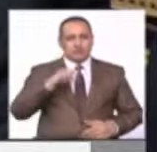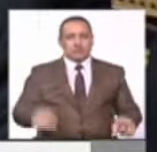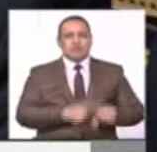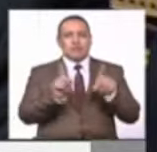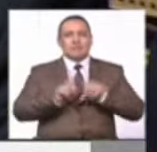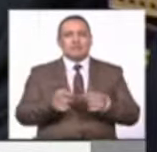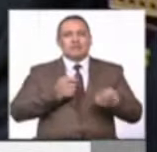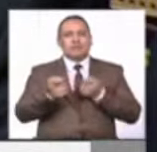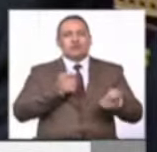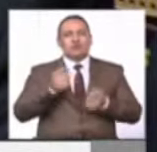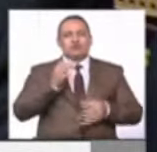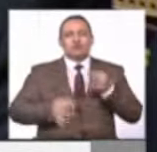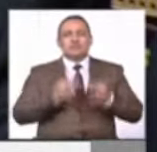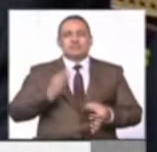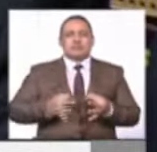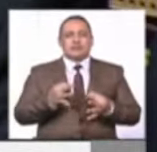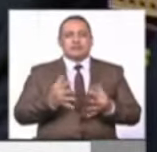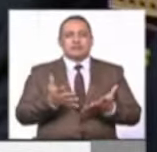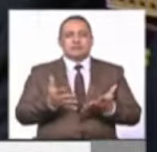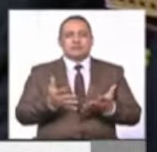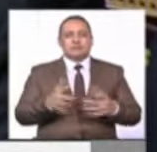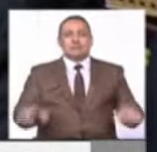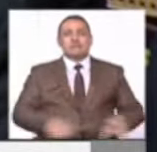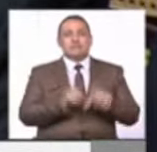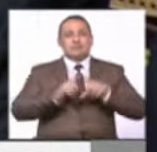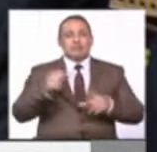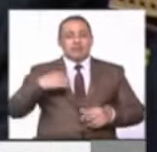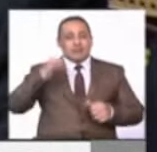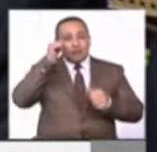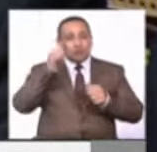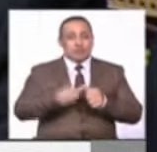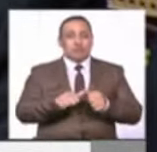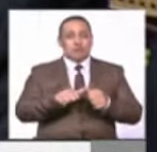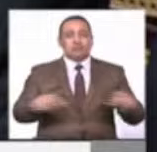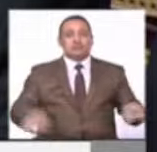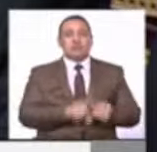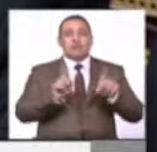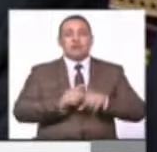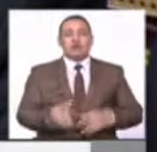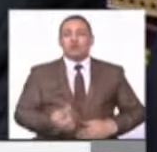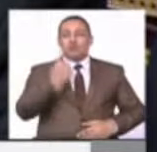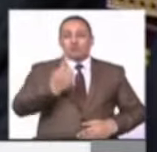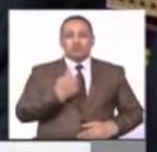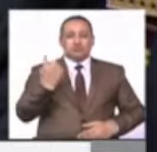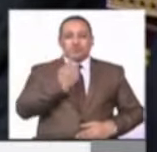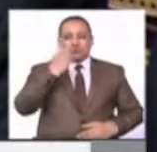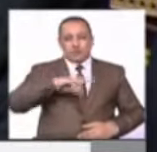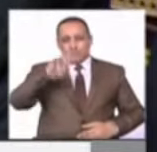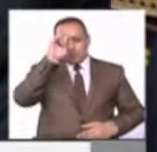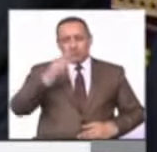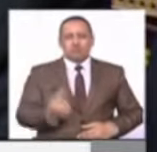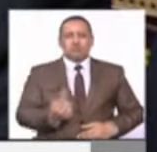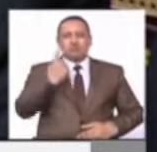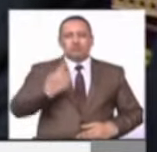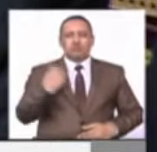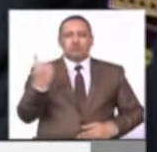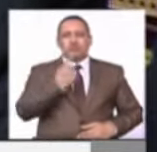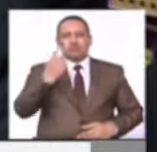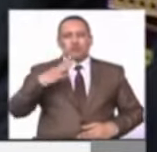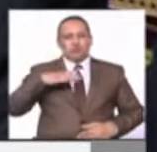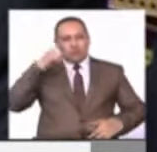de Administración de Justicia recordemos que uno solo es el Perú y uno solo es Nuestro